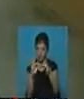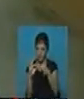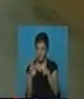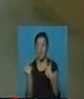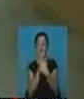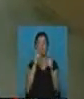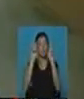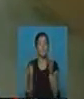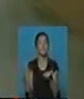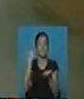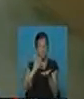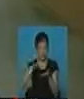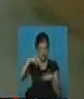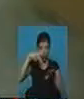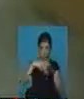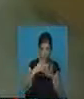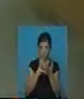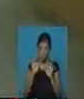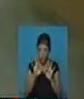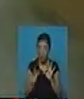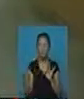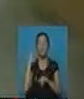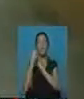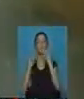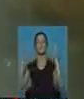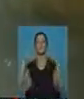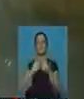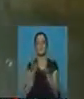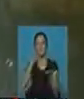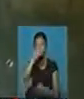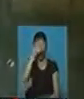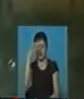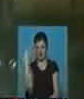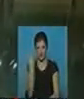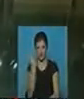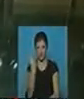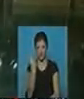más se lo contamos luego de la pausa en Televisión Pública Noticias